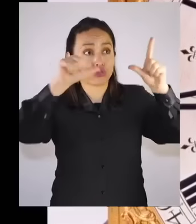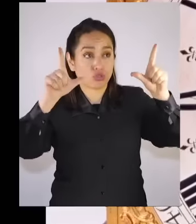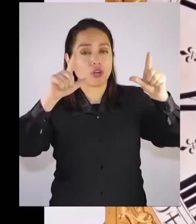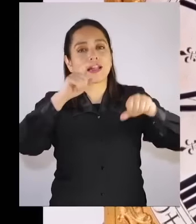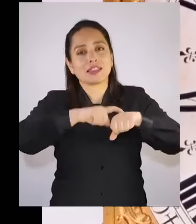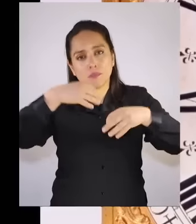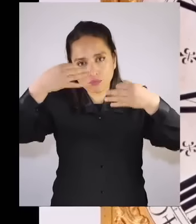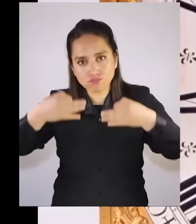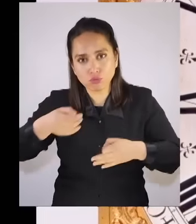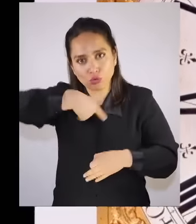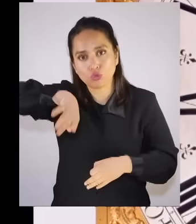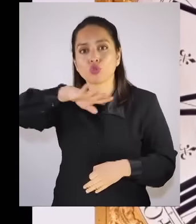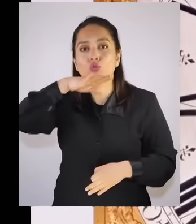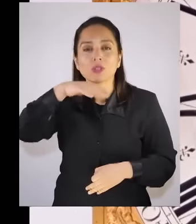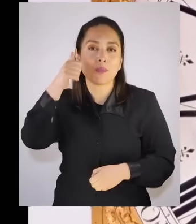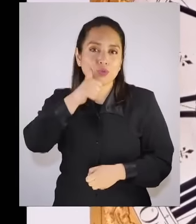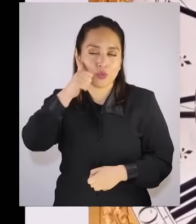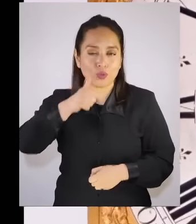día a día.